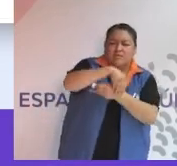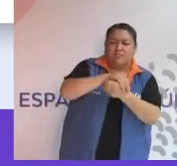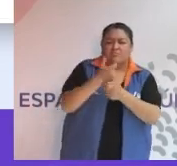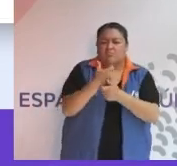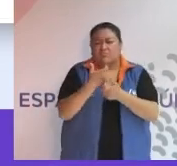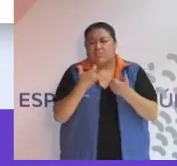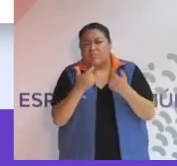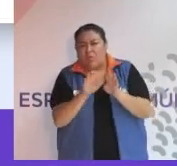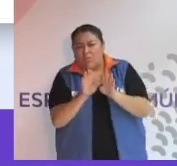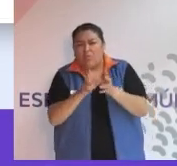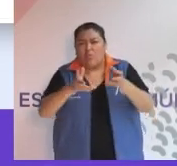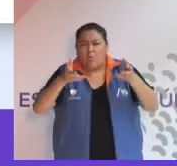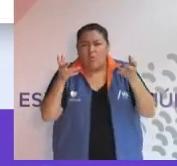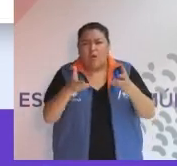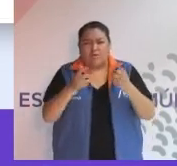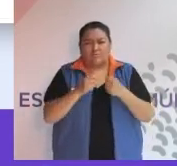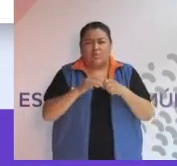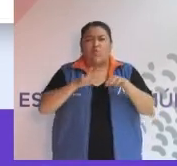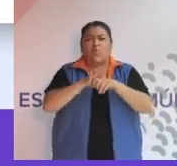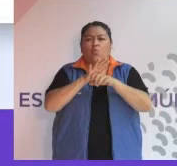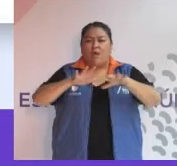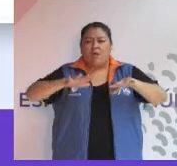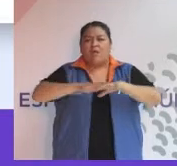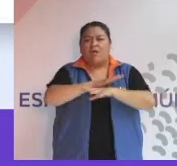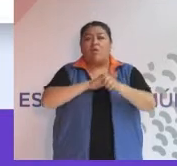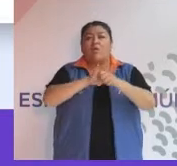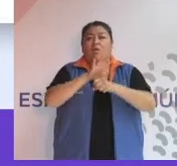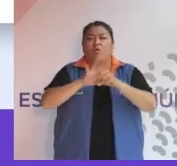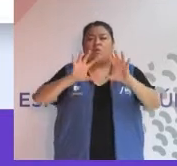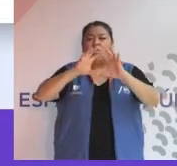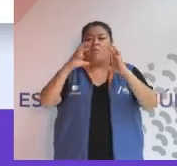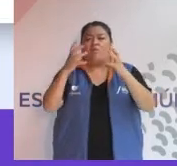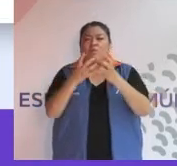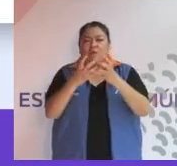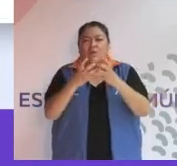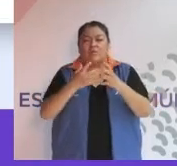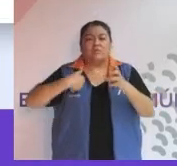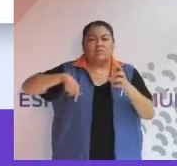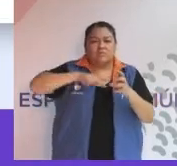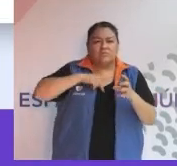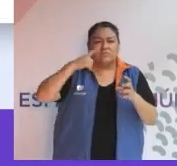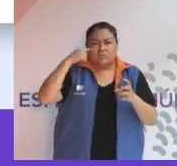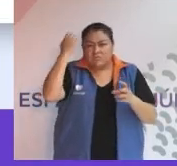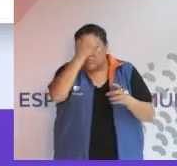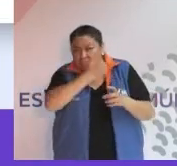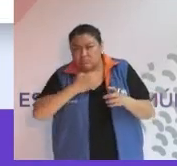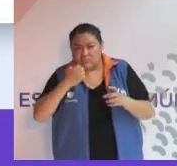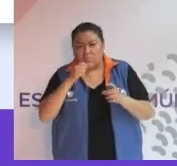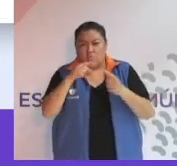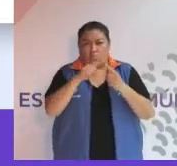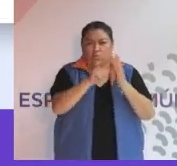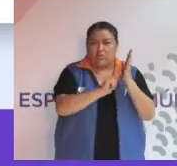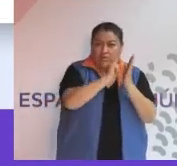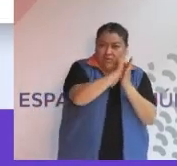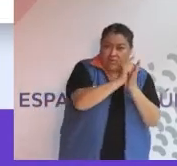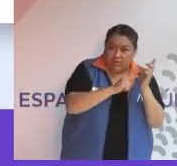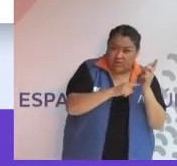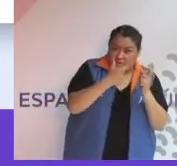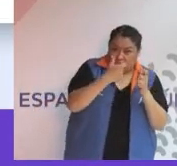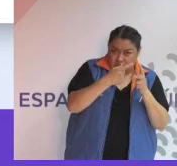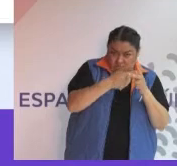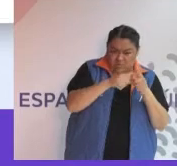esa sociedad civil, qué cosas cambiaron. Y hay varias cosas que medimos, la parte legal, la